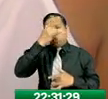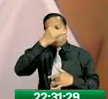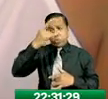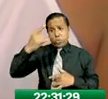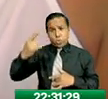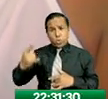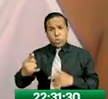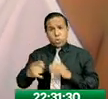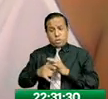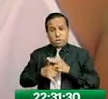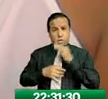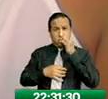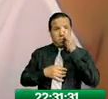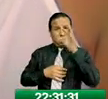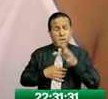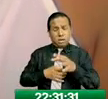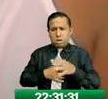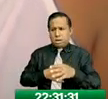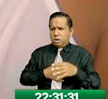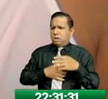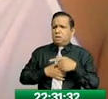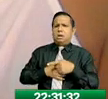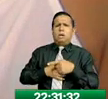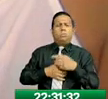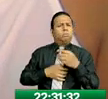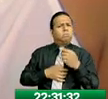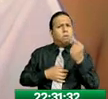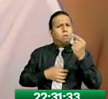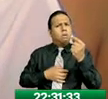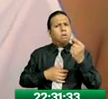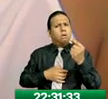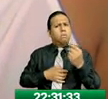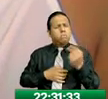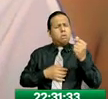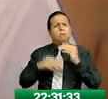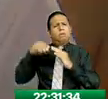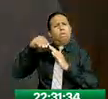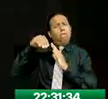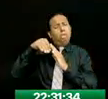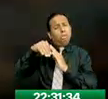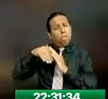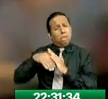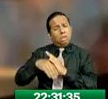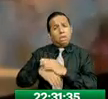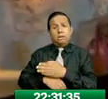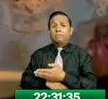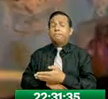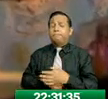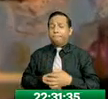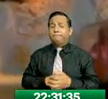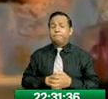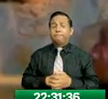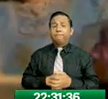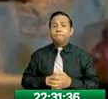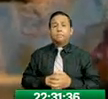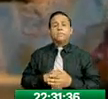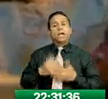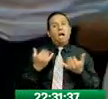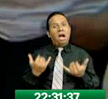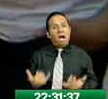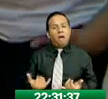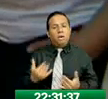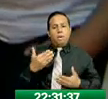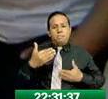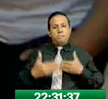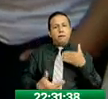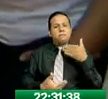y casi como que me la destrozó en un abrir y cerrar de ojos. Y van dejando a un lado lo malo, pues lo